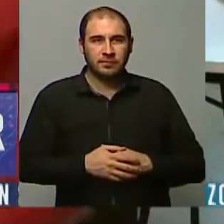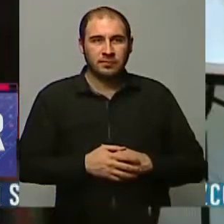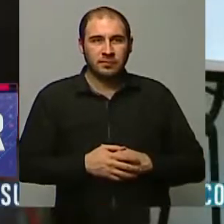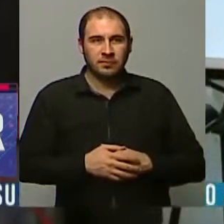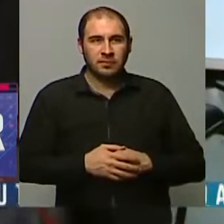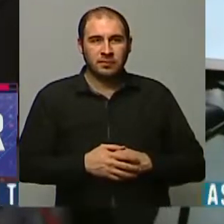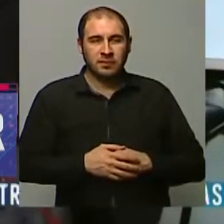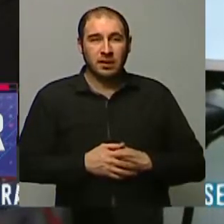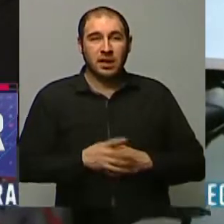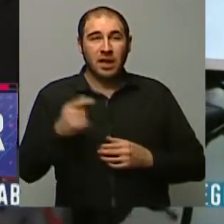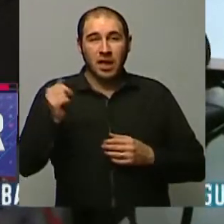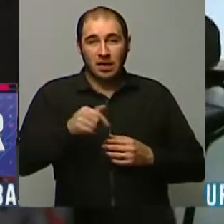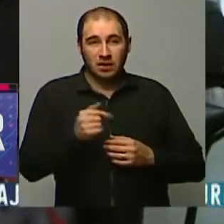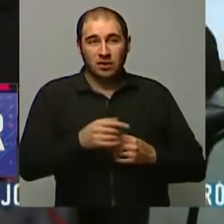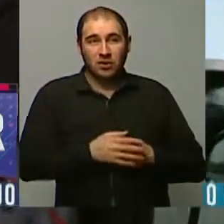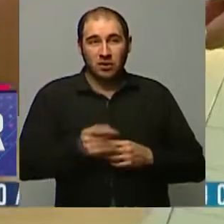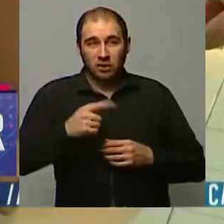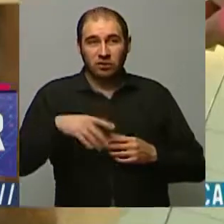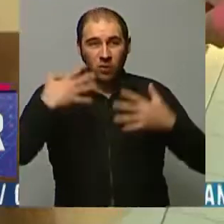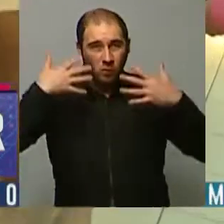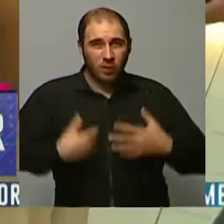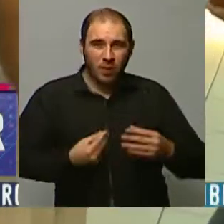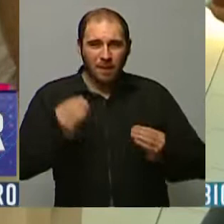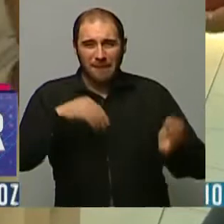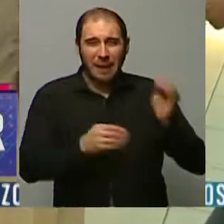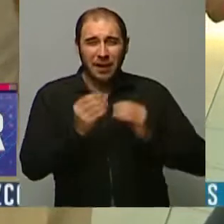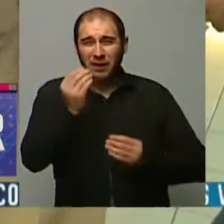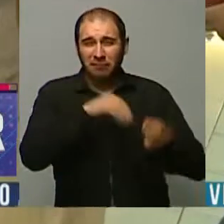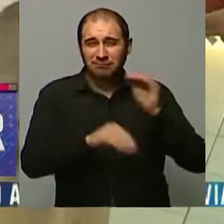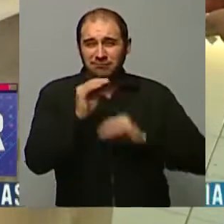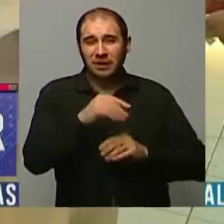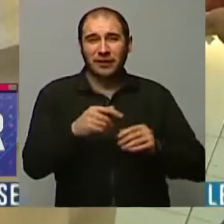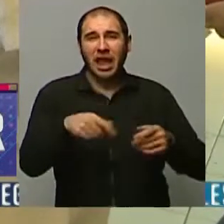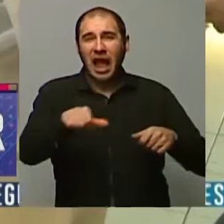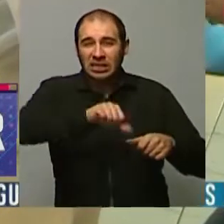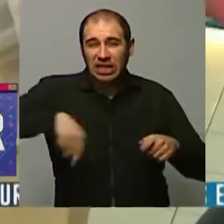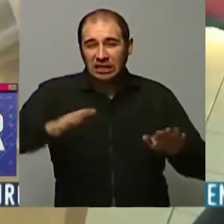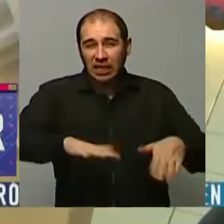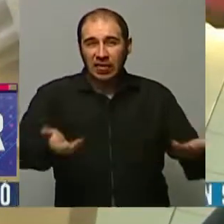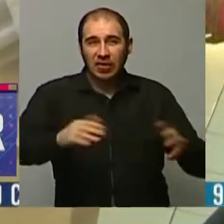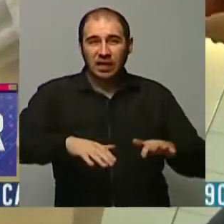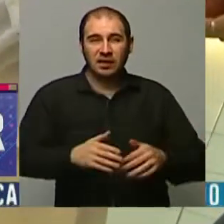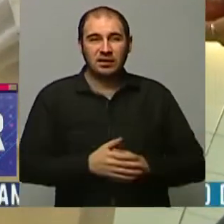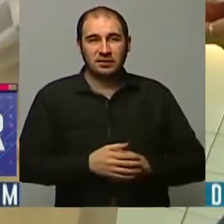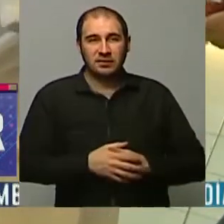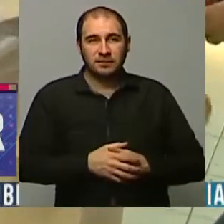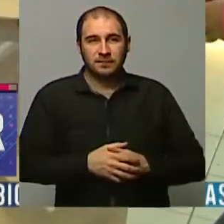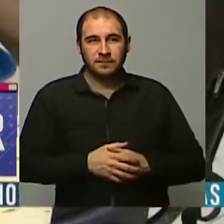Cuanto más cargada tenemos nosotros el organismo de comidas con fritos, con